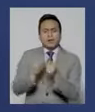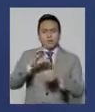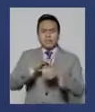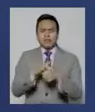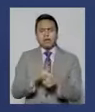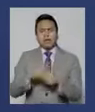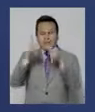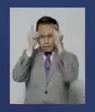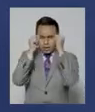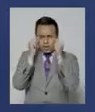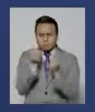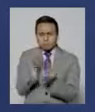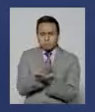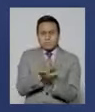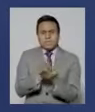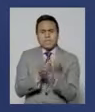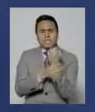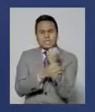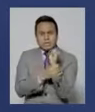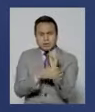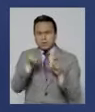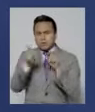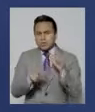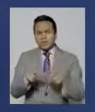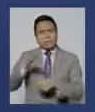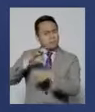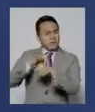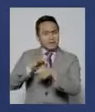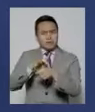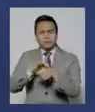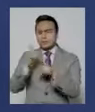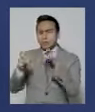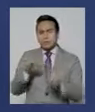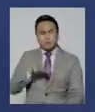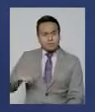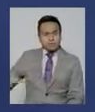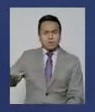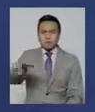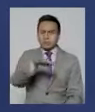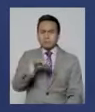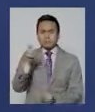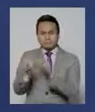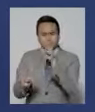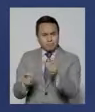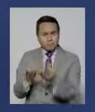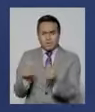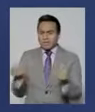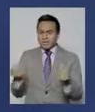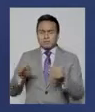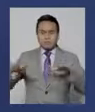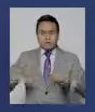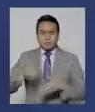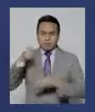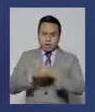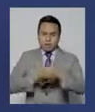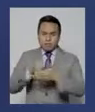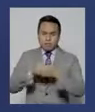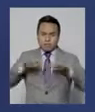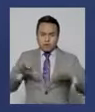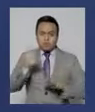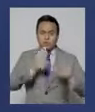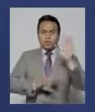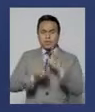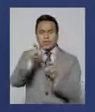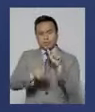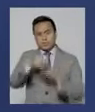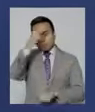enfermeras, nutricionistas, kinesiólogos, médicos y tantos otros que están haciendo un máximo esfuerzo por cuidar a